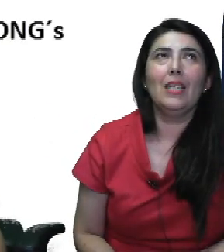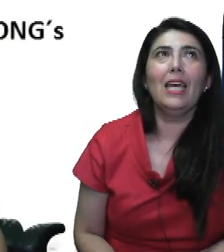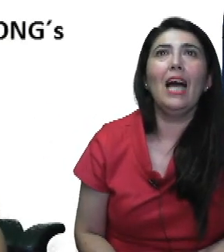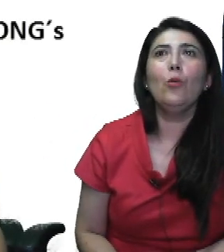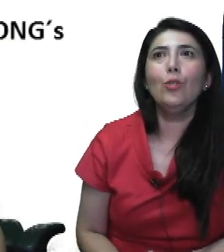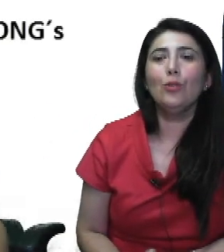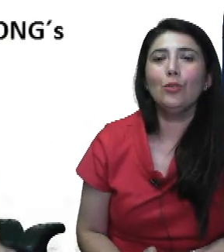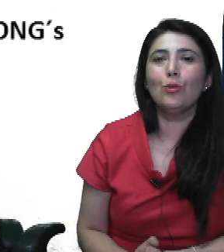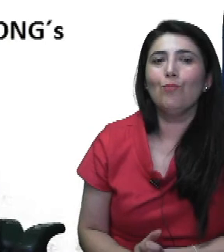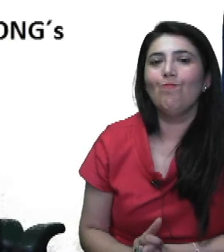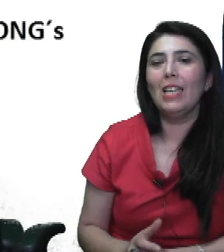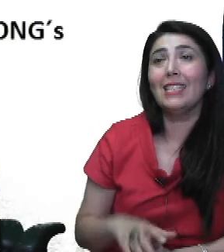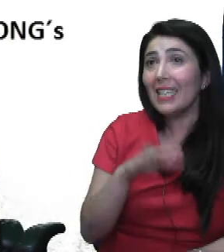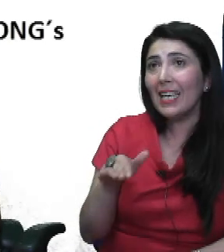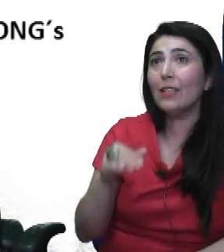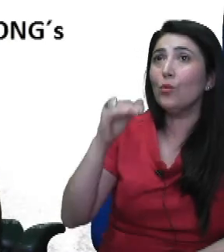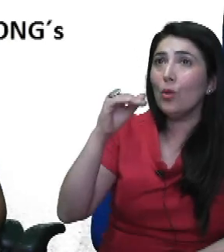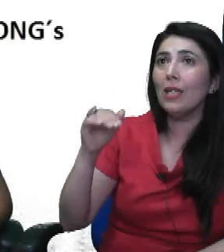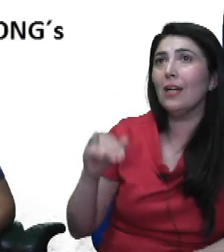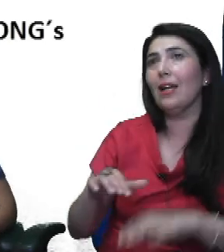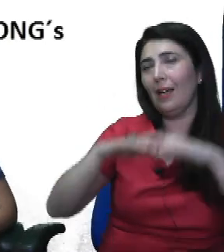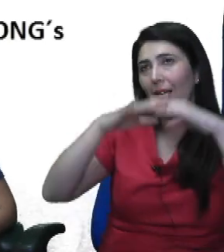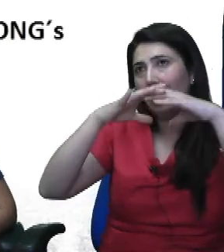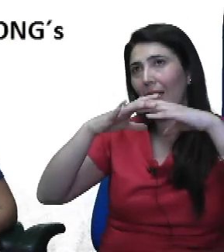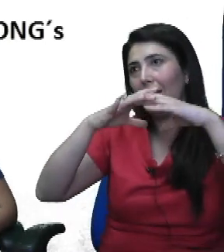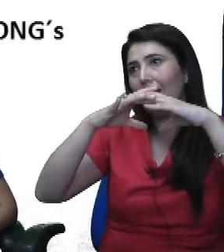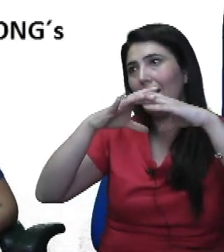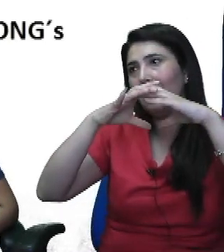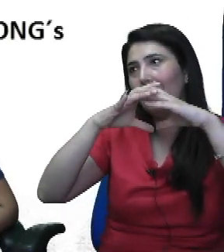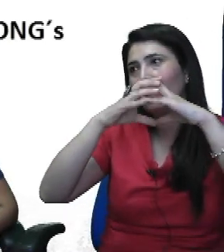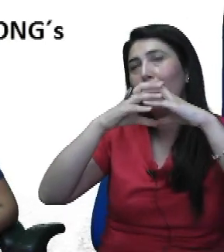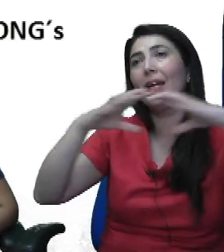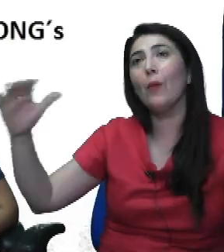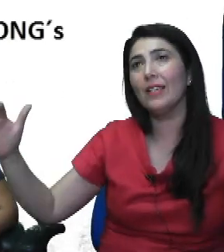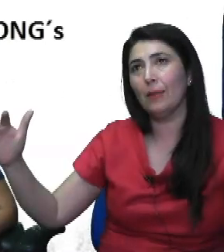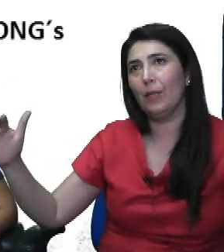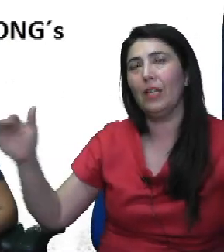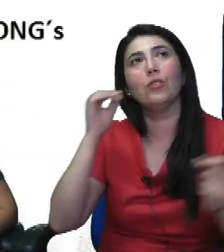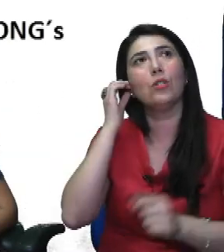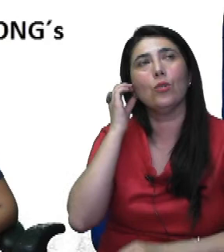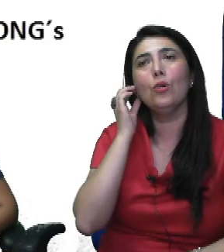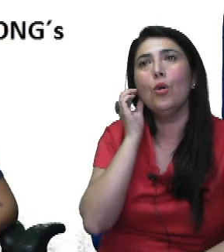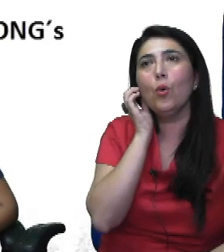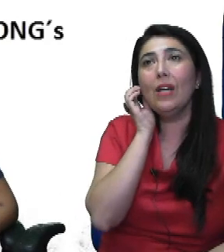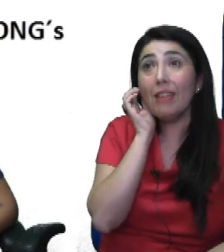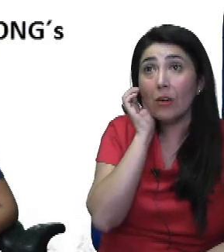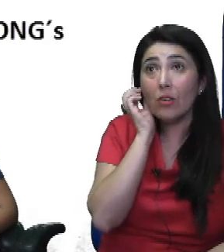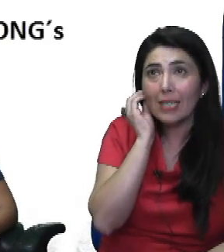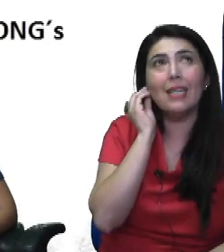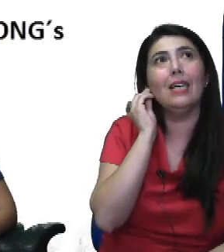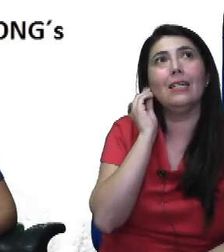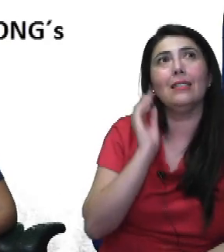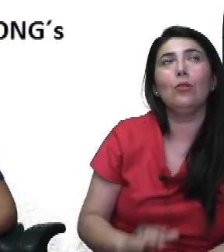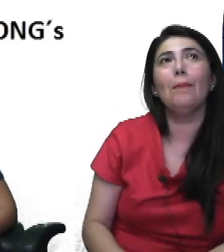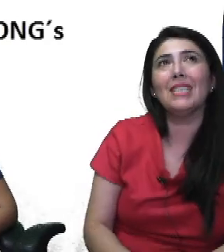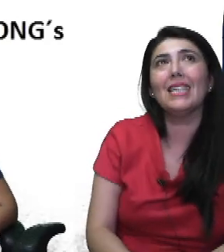Bien, algunas estrategias que surgen en el paraguas de este modelo, ¿cierto? Una bien